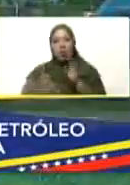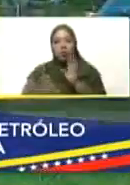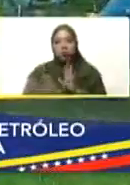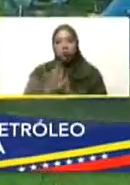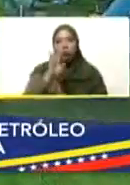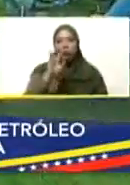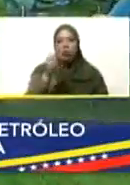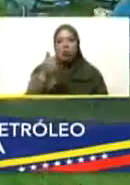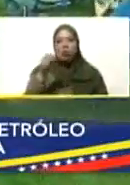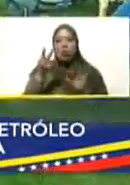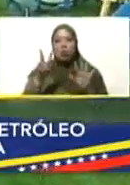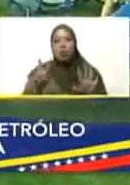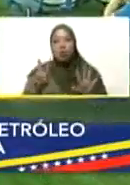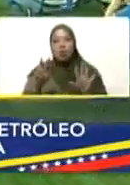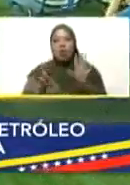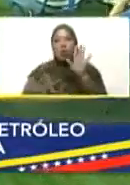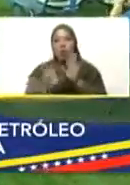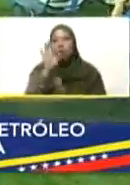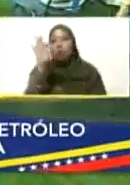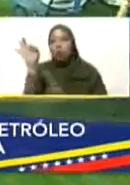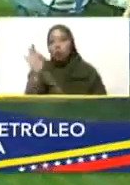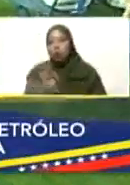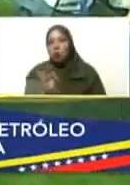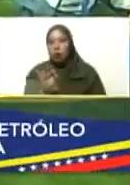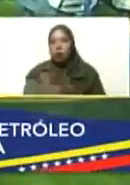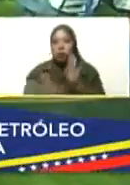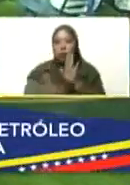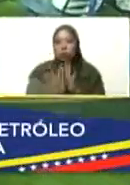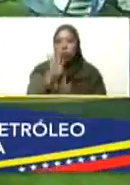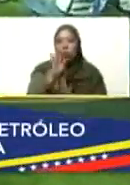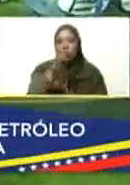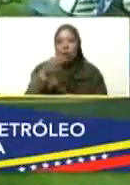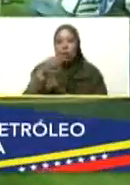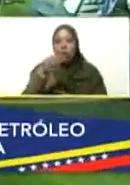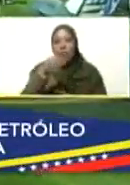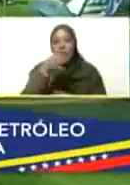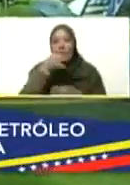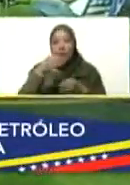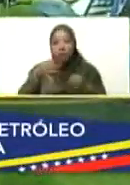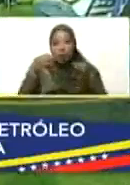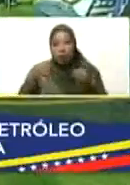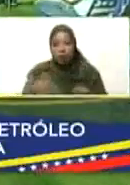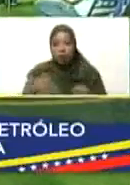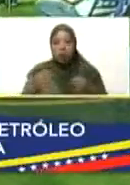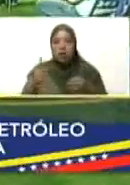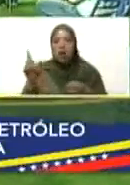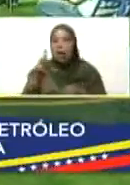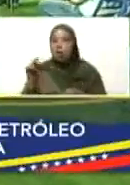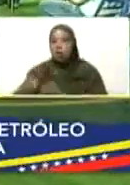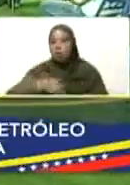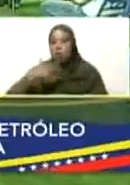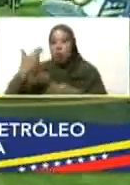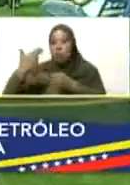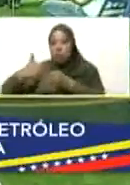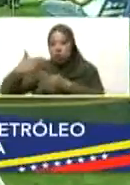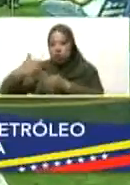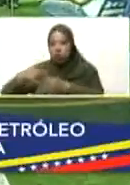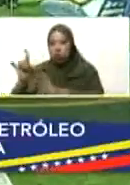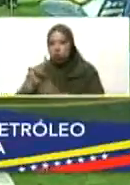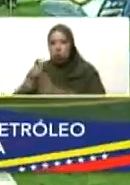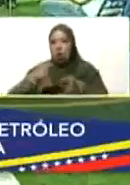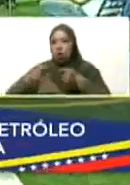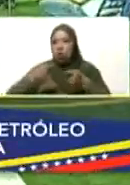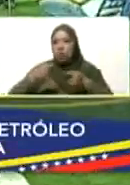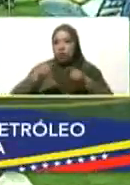al 17% de la economía real, de la economía no petrolera. Primera vez